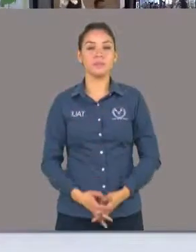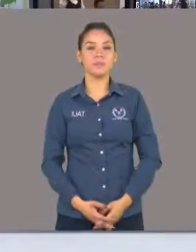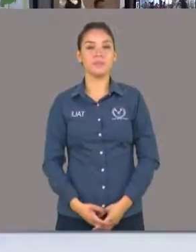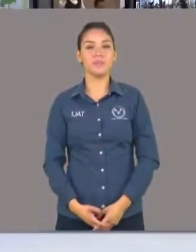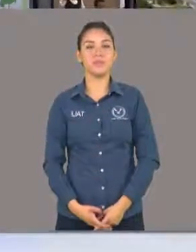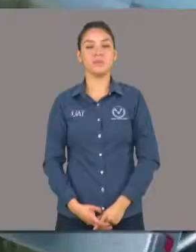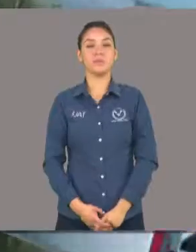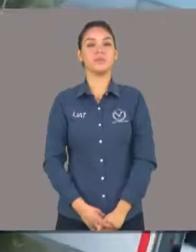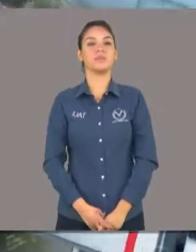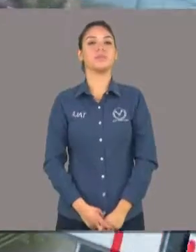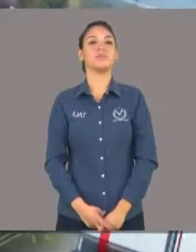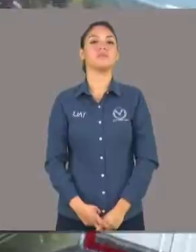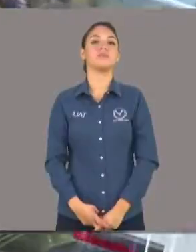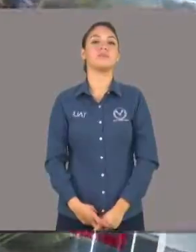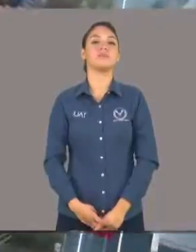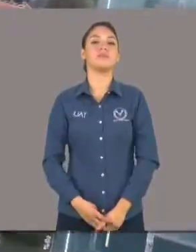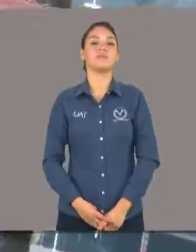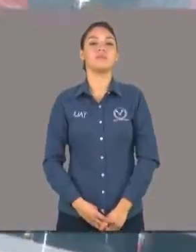Breves Guad.